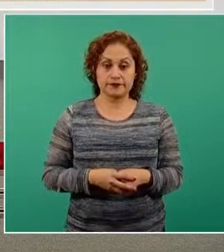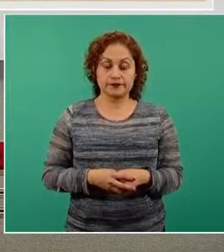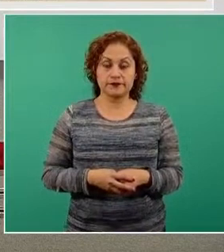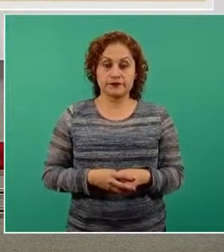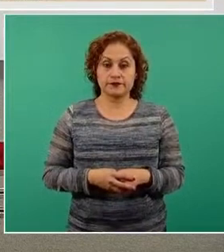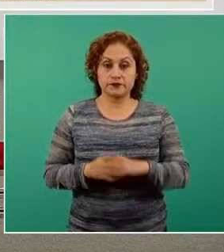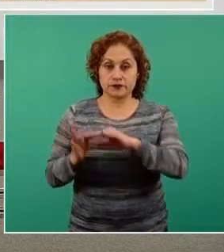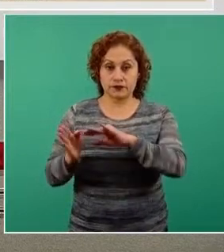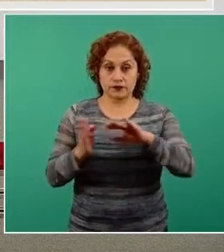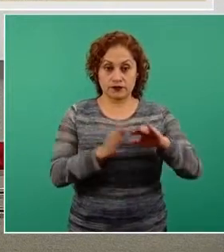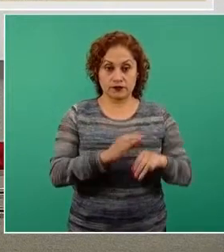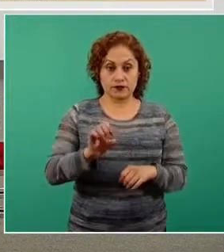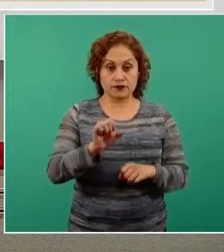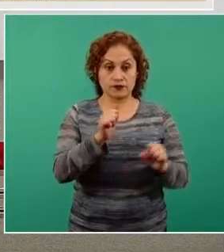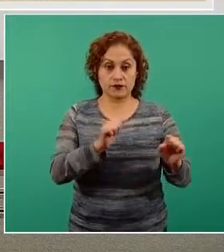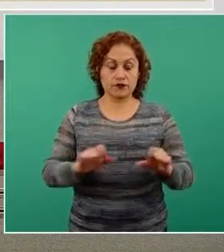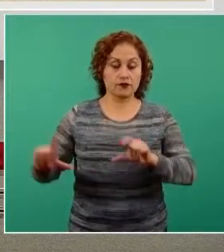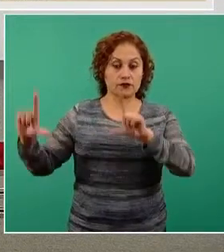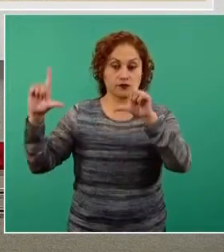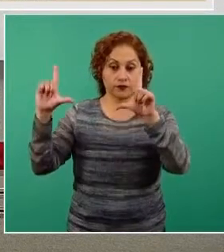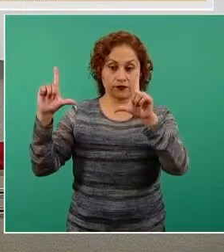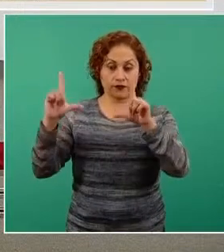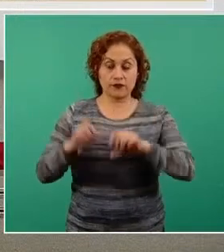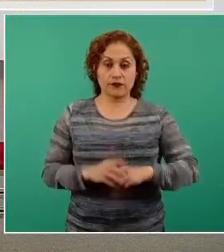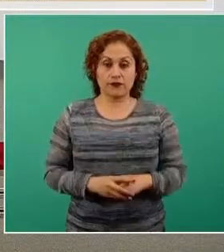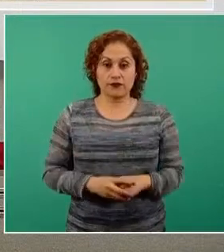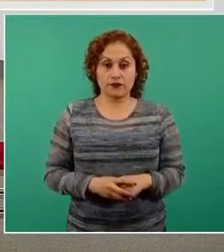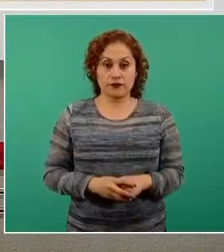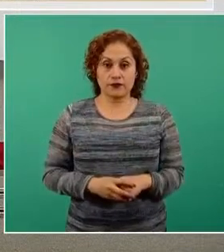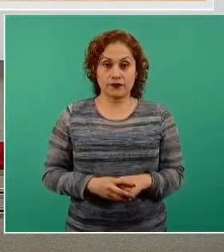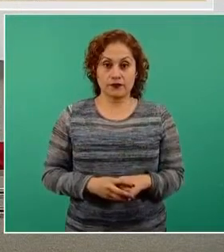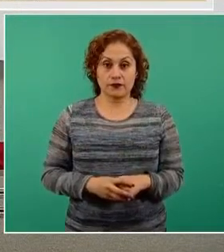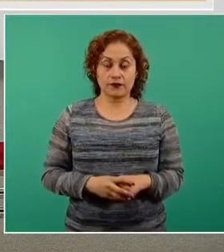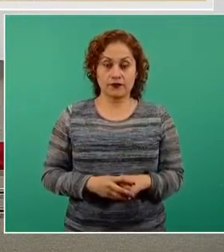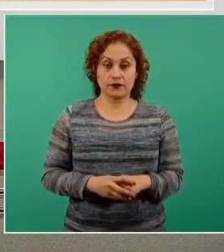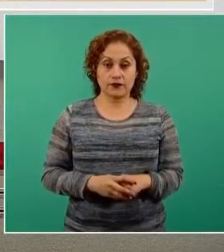Si pasamos a la siguiente diapositiva,